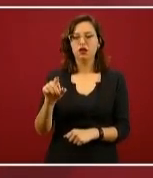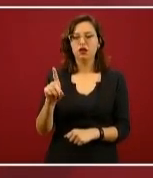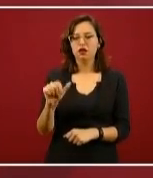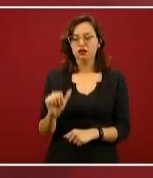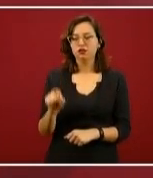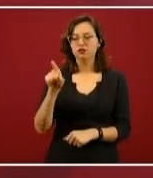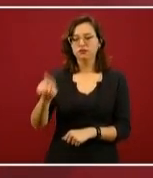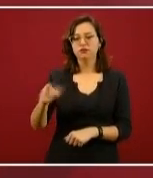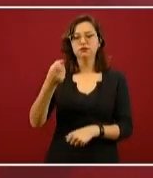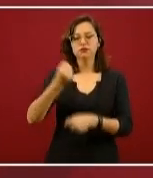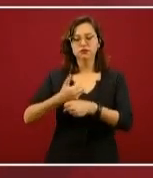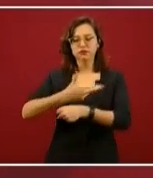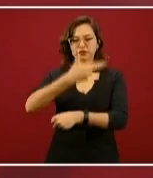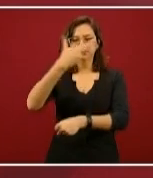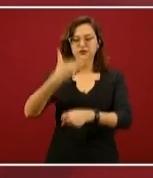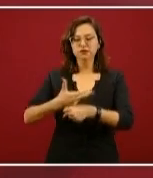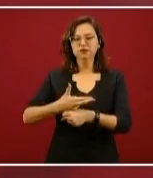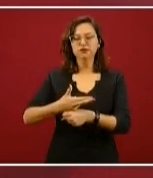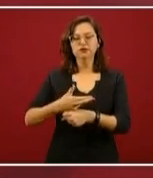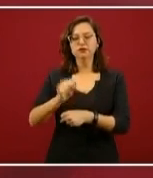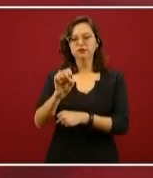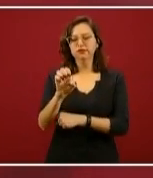Marina, y